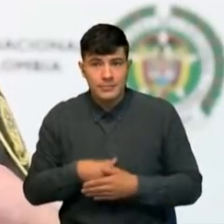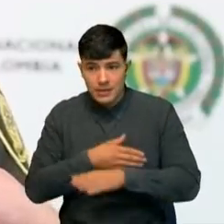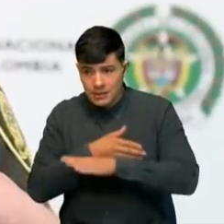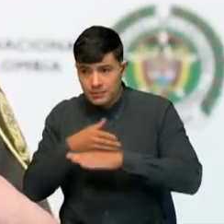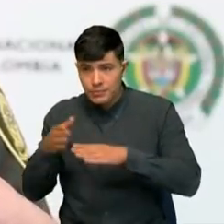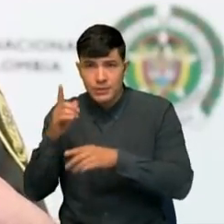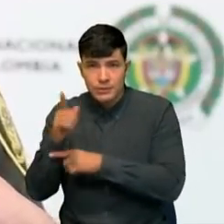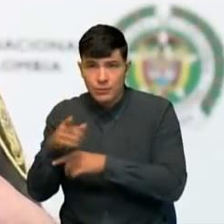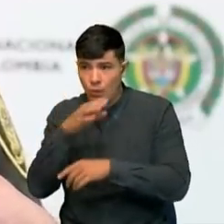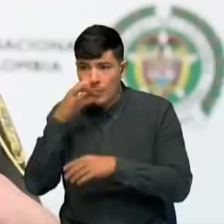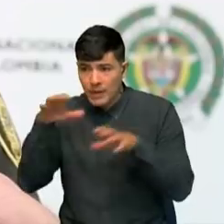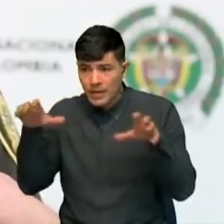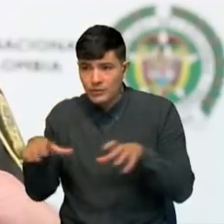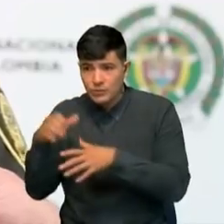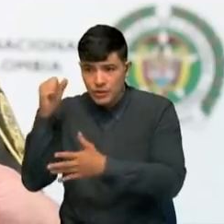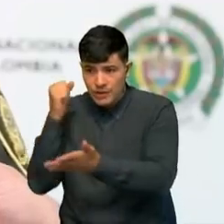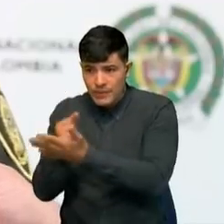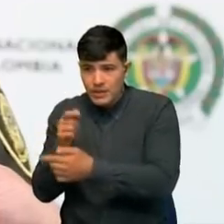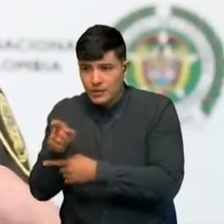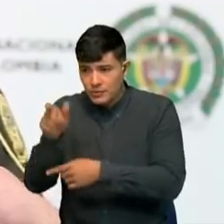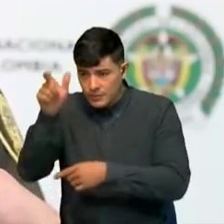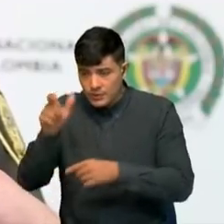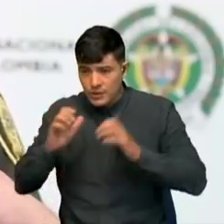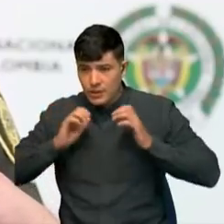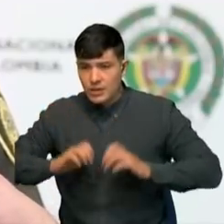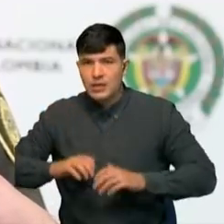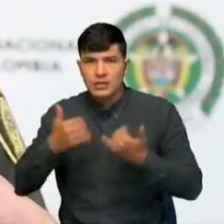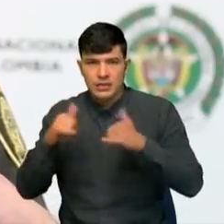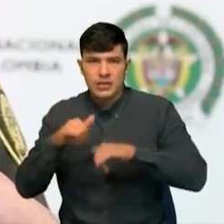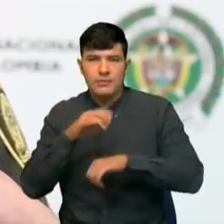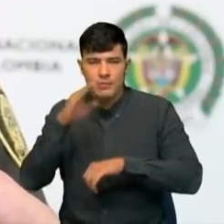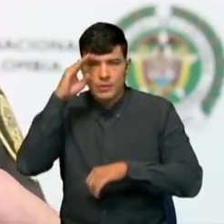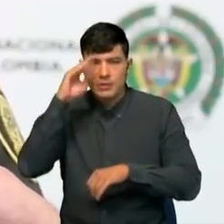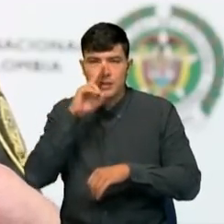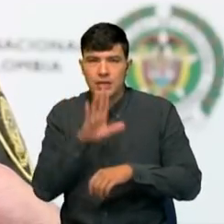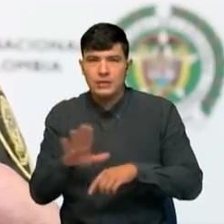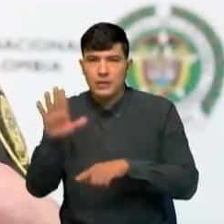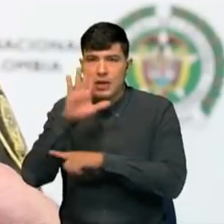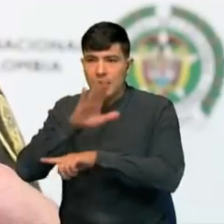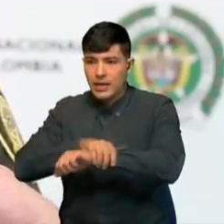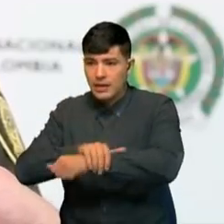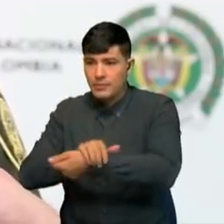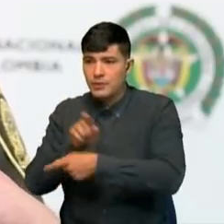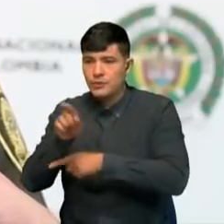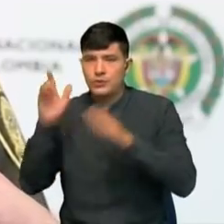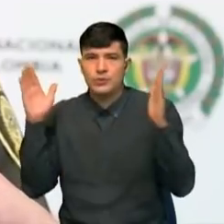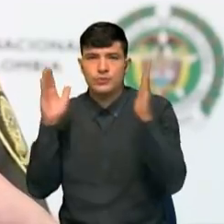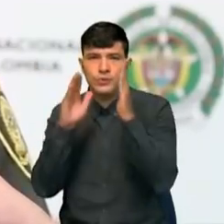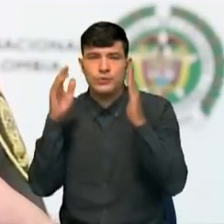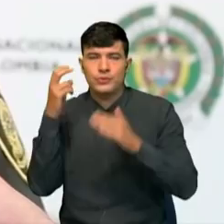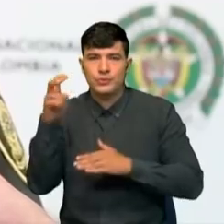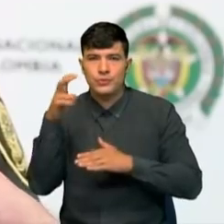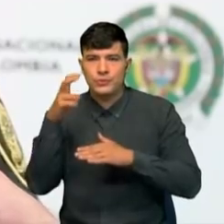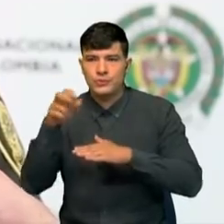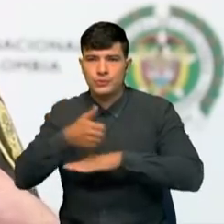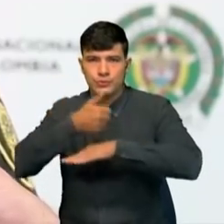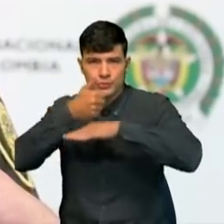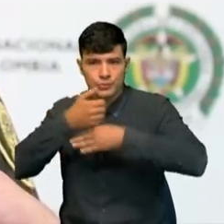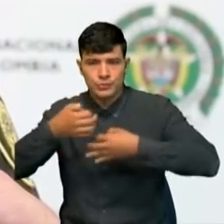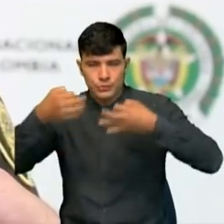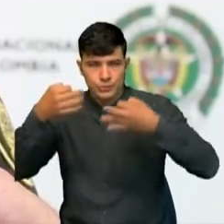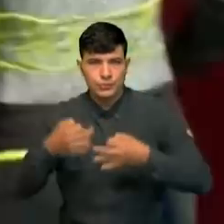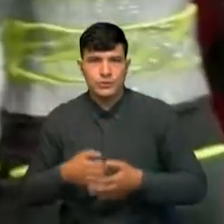cometido este homicidio capturó al responsable quien fue puesto a disposición de la autoridad judicial